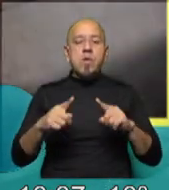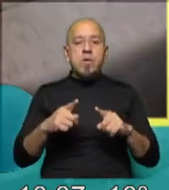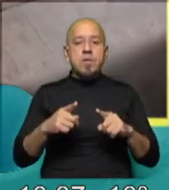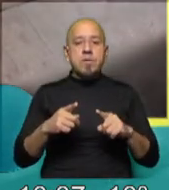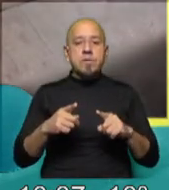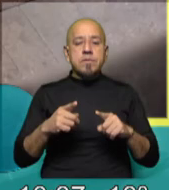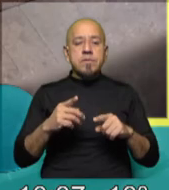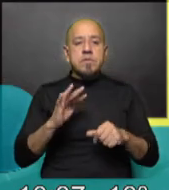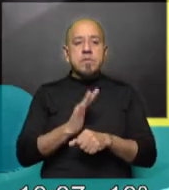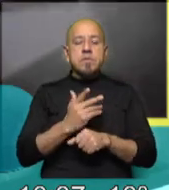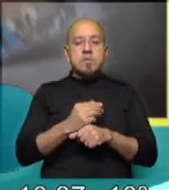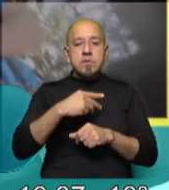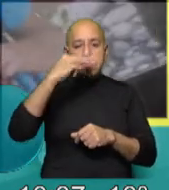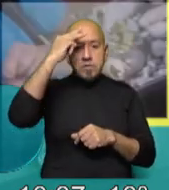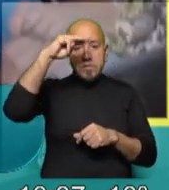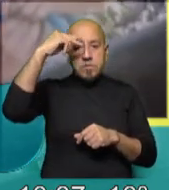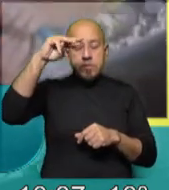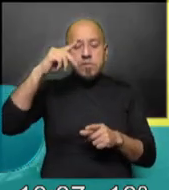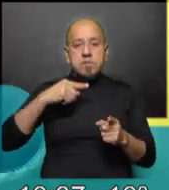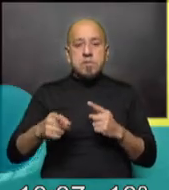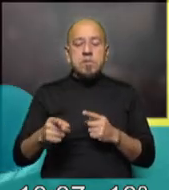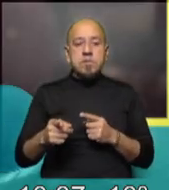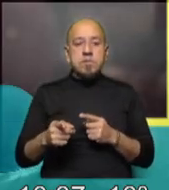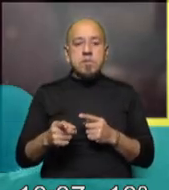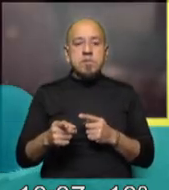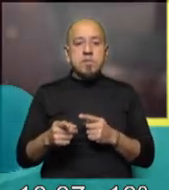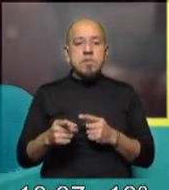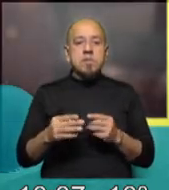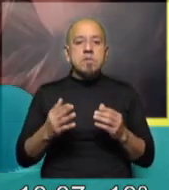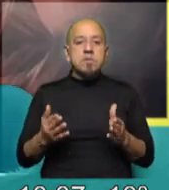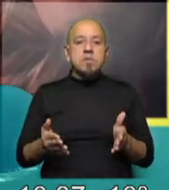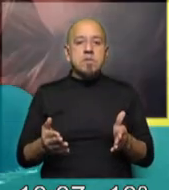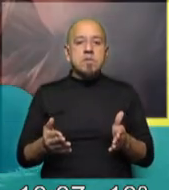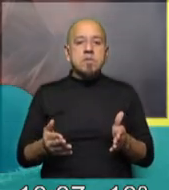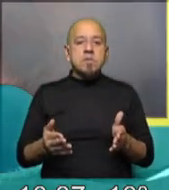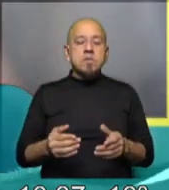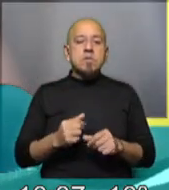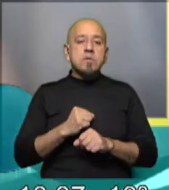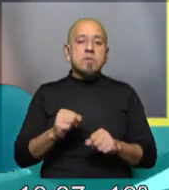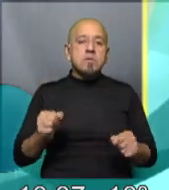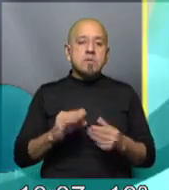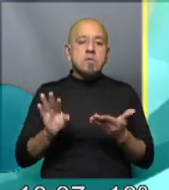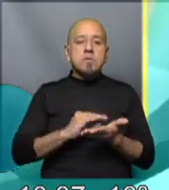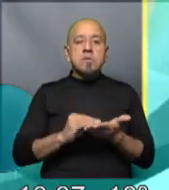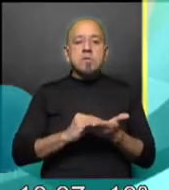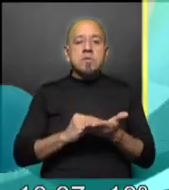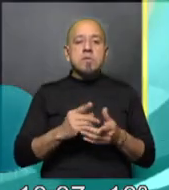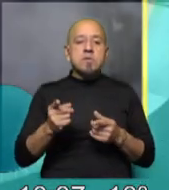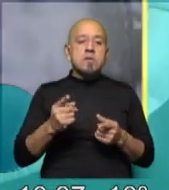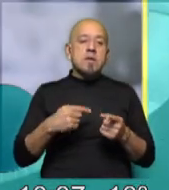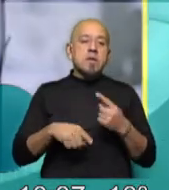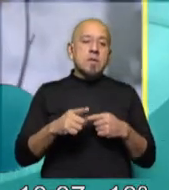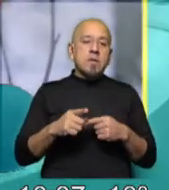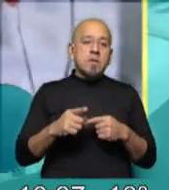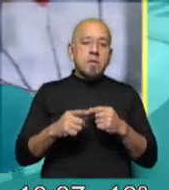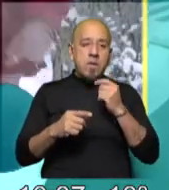mejores actores mexicanos. Difícil sería que conociera a un escribano, por ejemplo. Sí, pone él. Muy de los escribanos si se viene a la montaña. Sí,